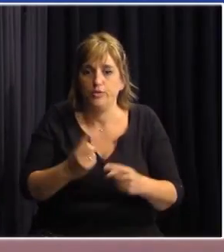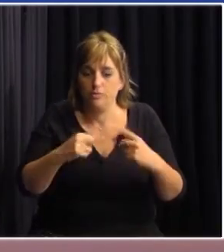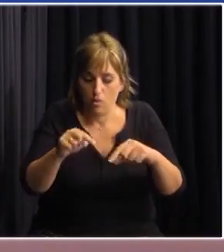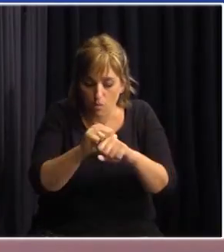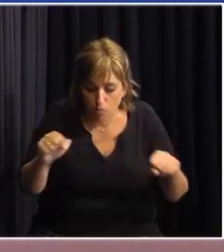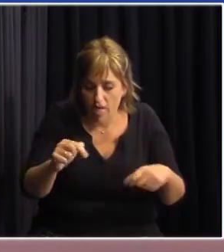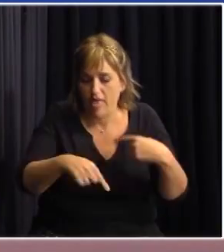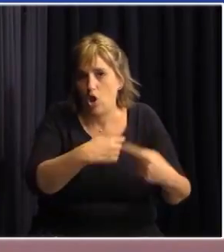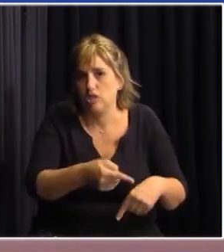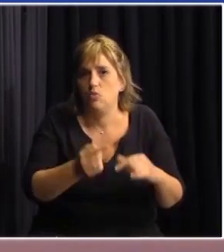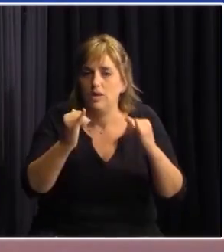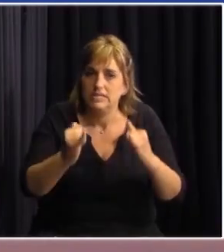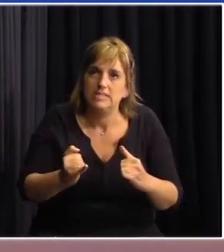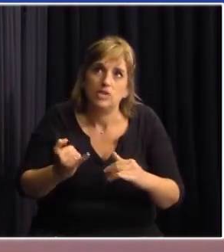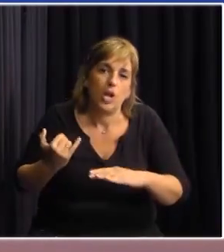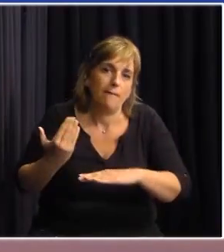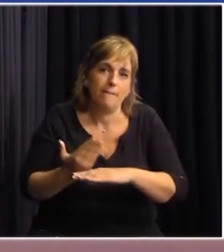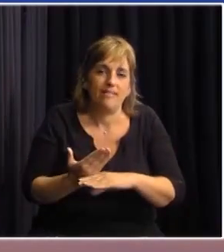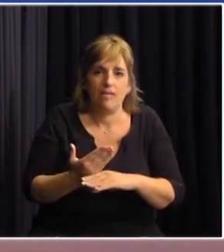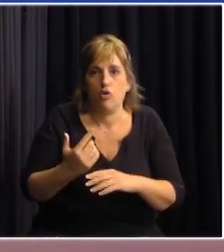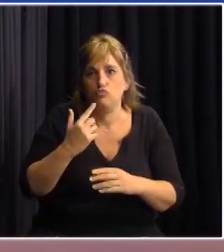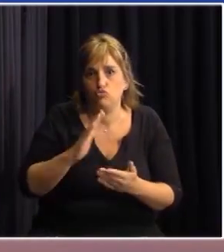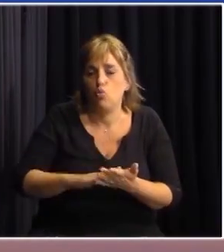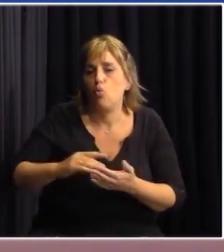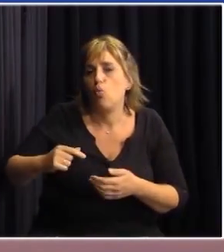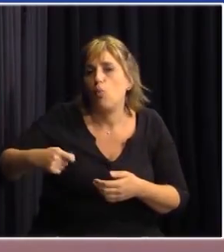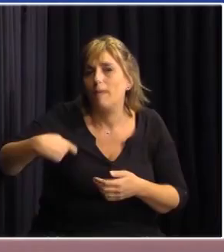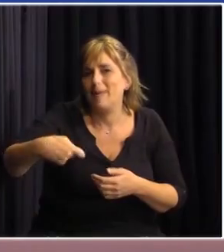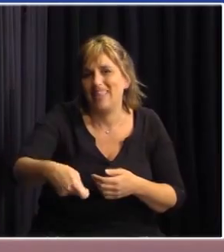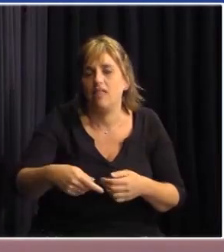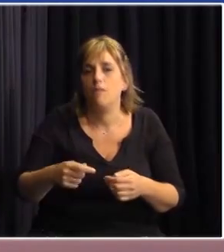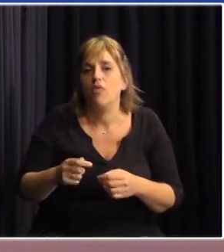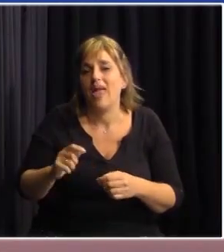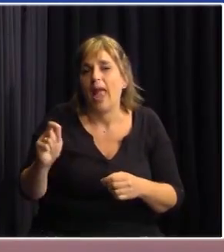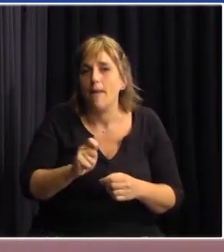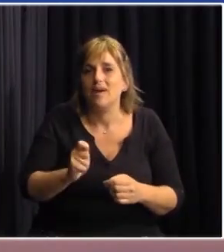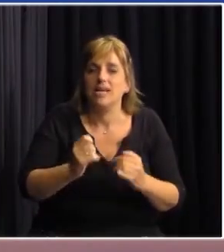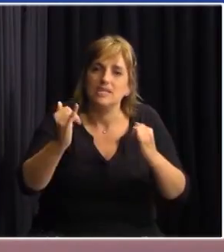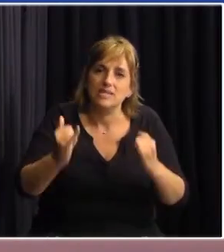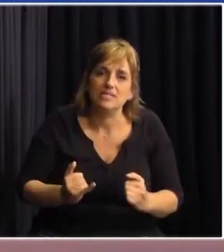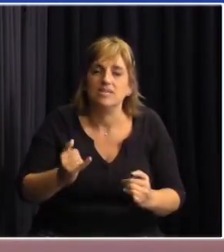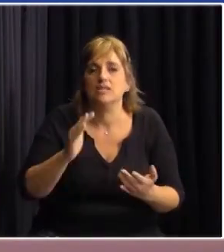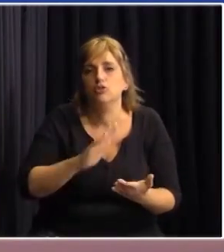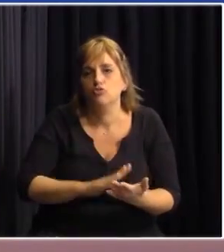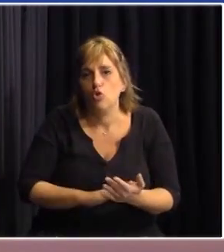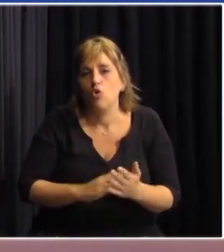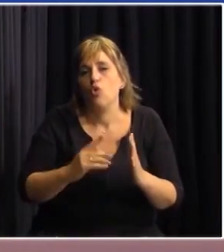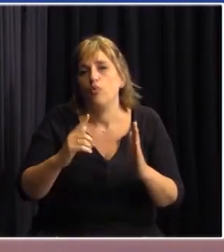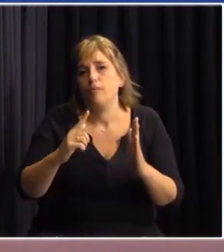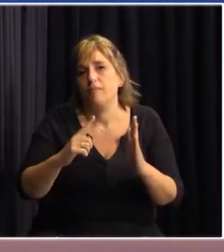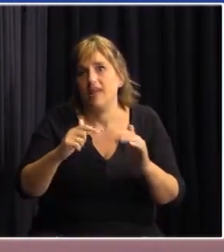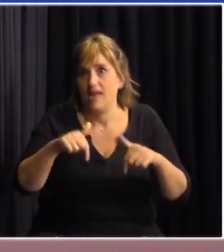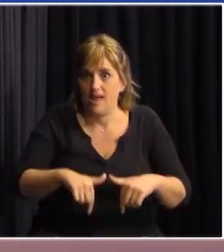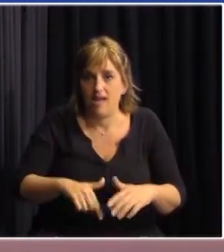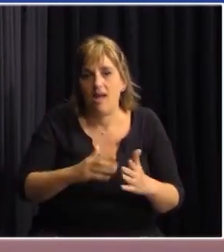continuar con la solicitud de estos préstamos de emergencia que tienen que ver con la existencia de la epidemia en nuestro país